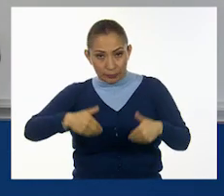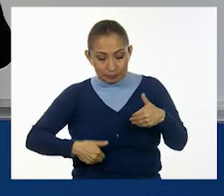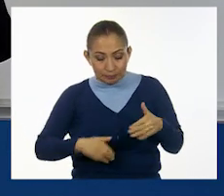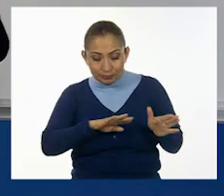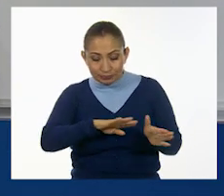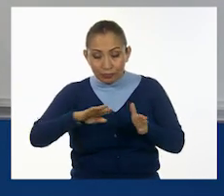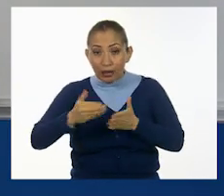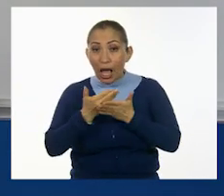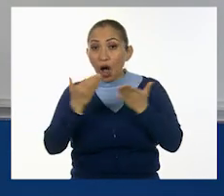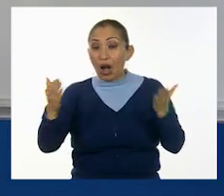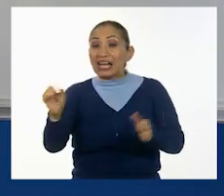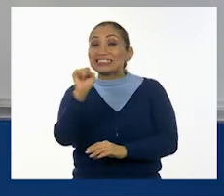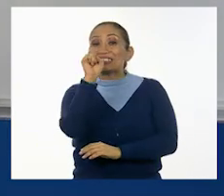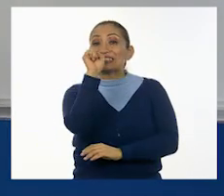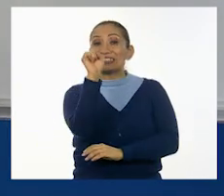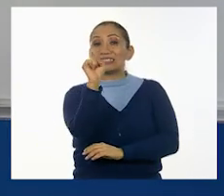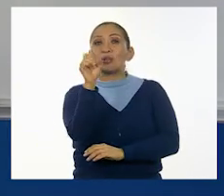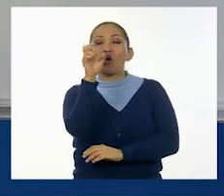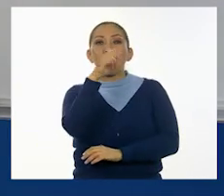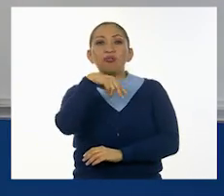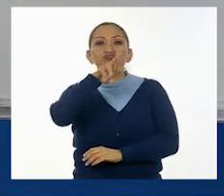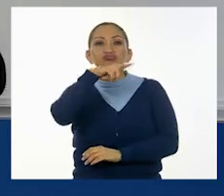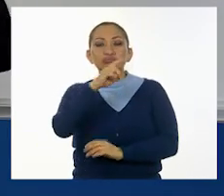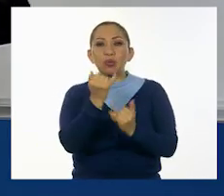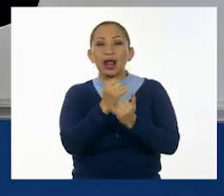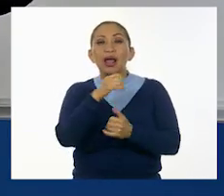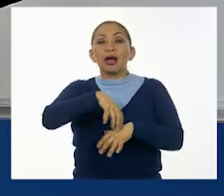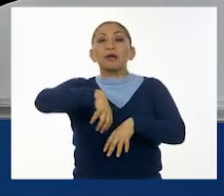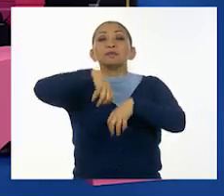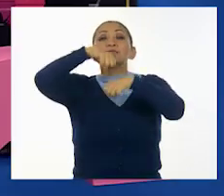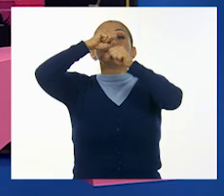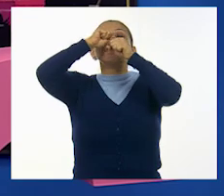ahora vamos a hacer una S como si fuera una serpiente. Inhalamos.